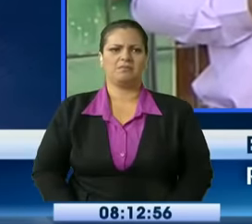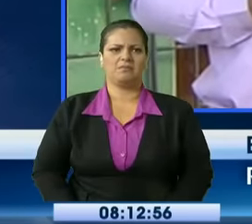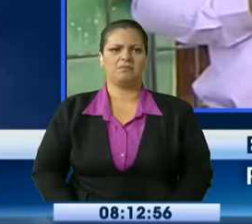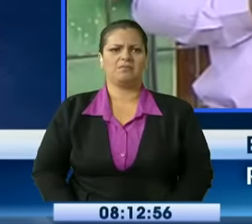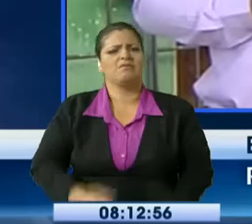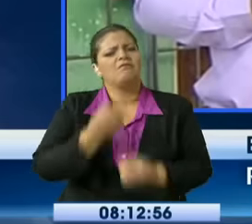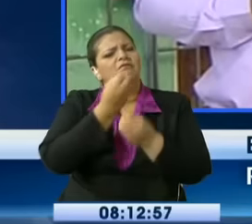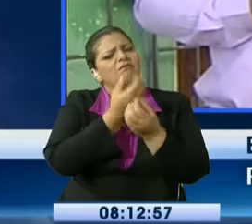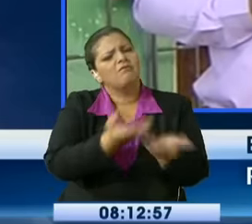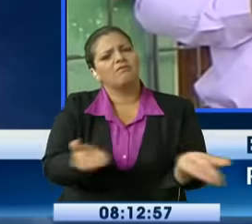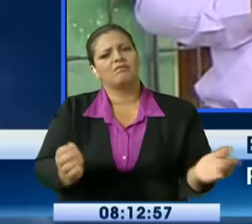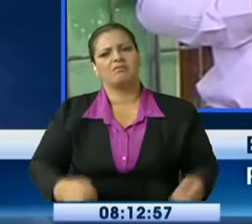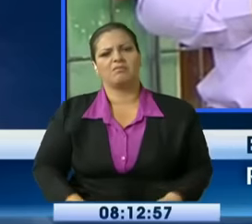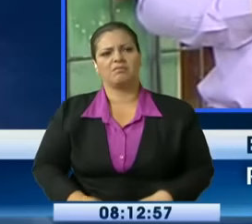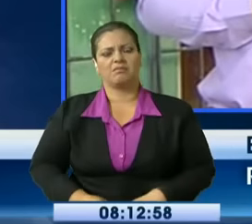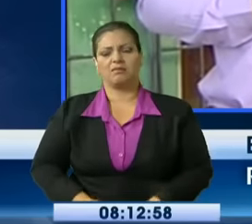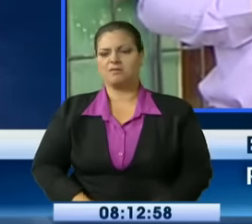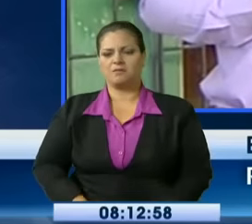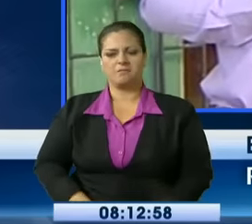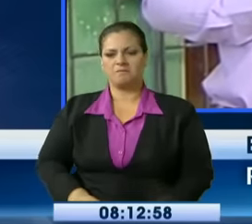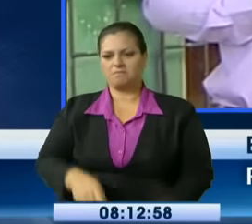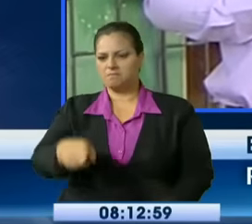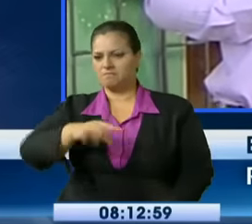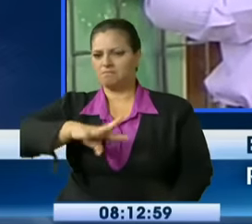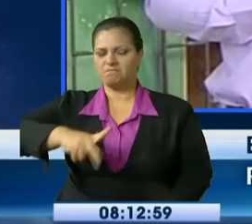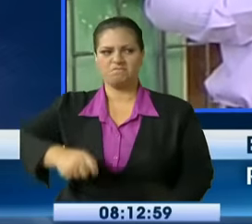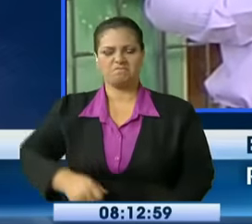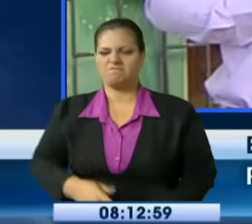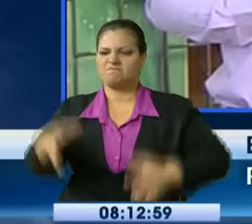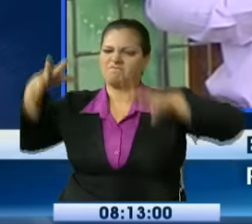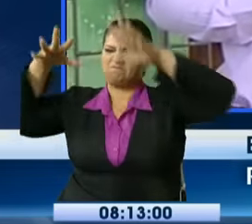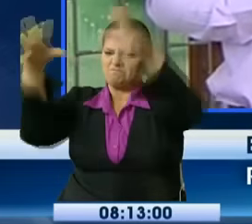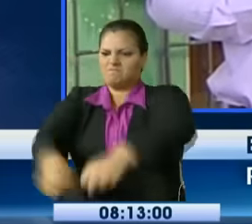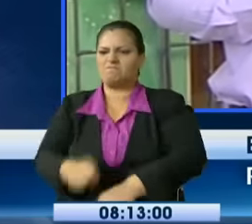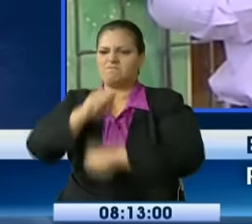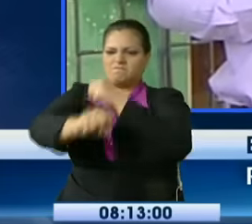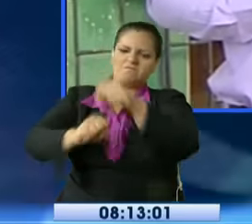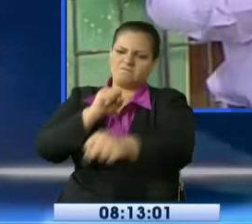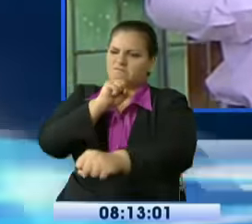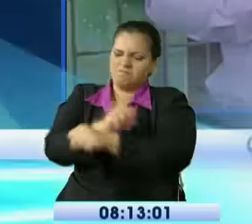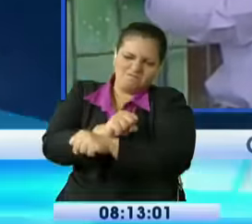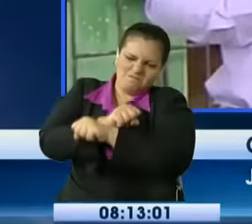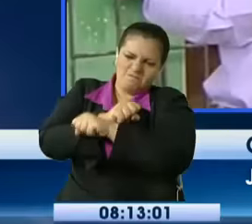maniatarlo, envolverlo en sábana, su cabeza, su rostro y todavía pegarle 2 tiros en la espalda.